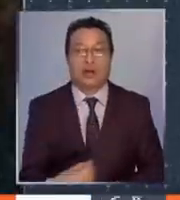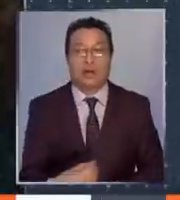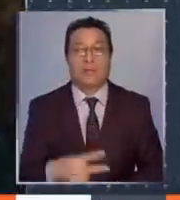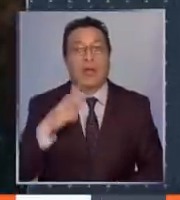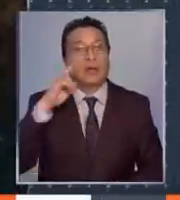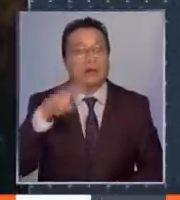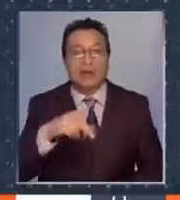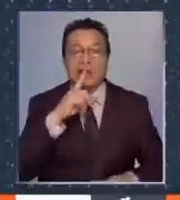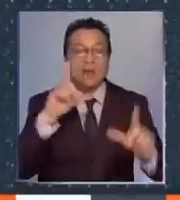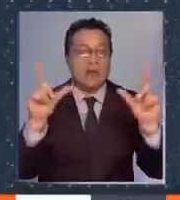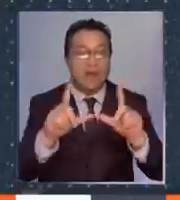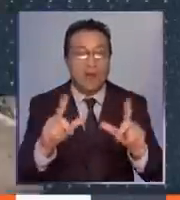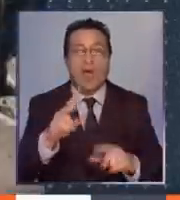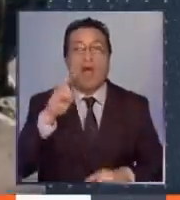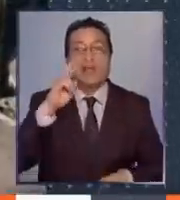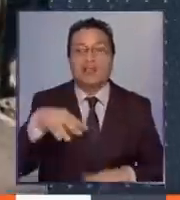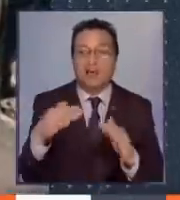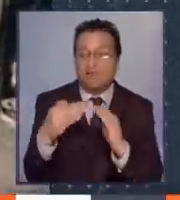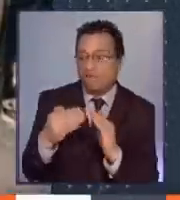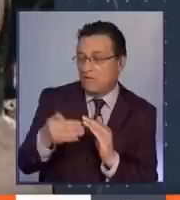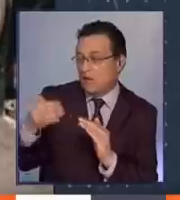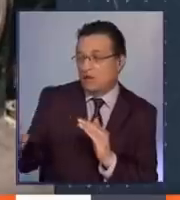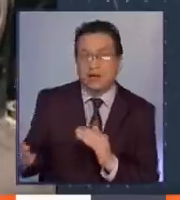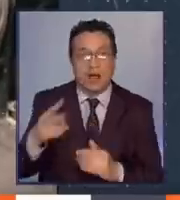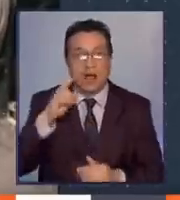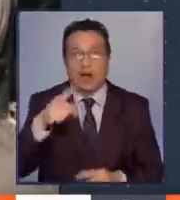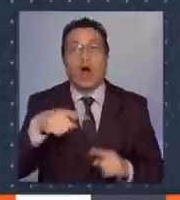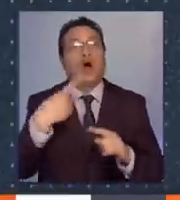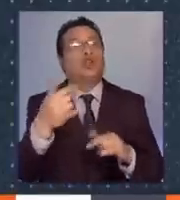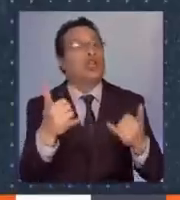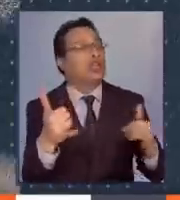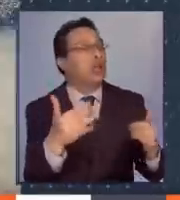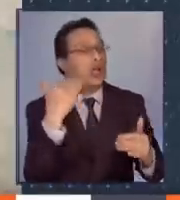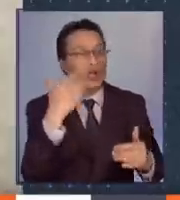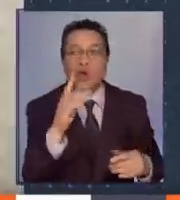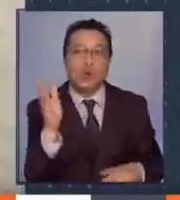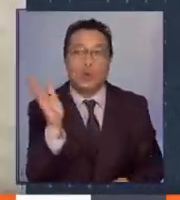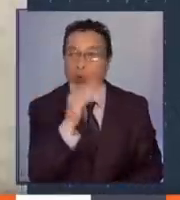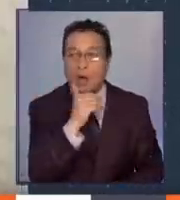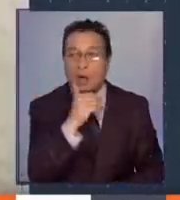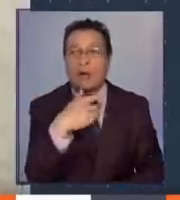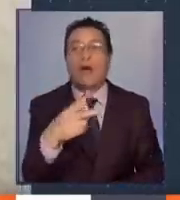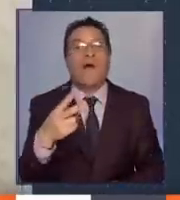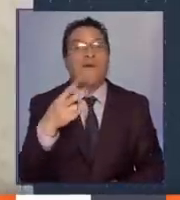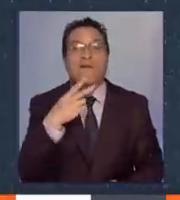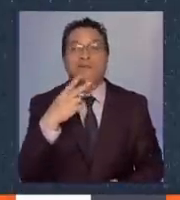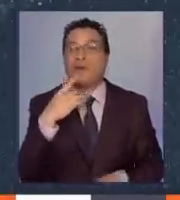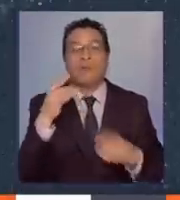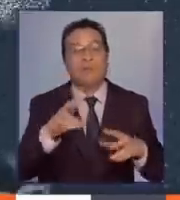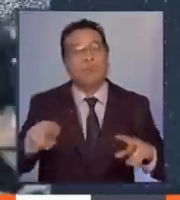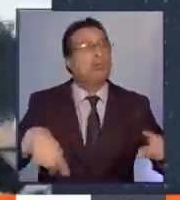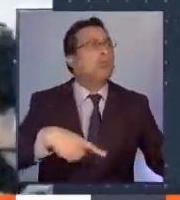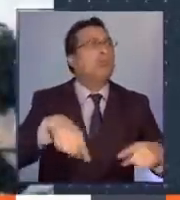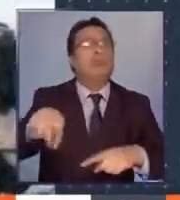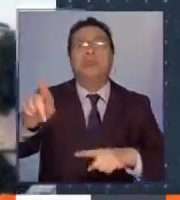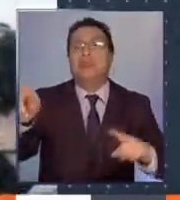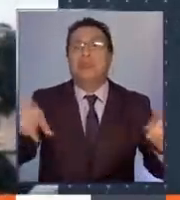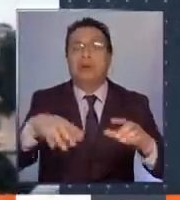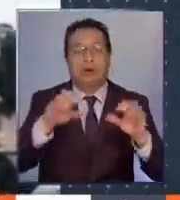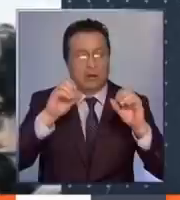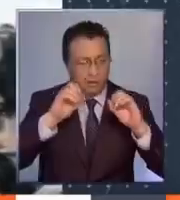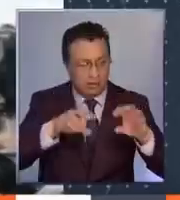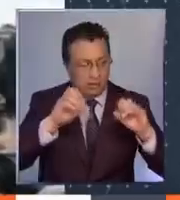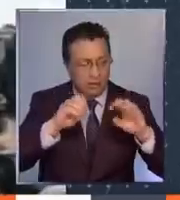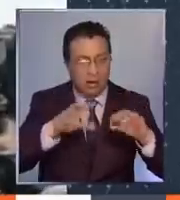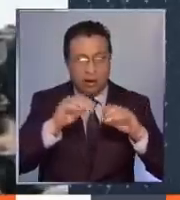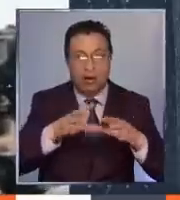televisión, sin vecinos cercanos, sin otros niños para jugar, explorando la vida, como dice su padre, y siendo educados